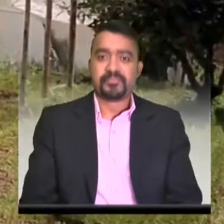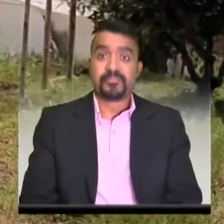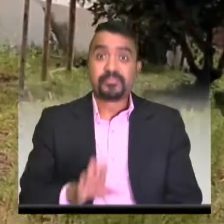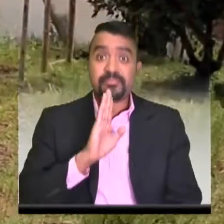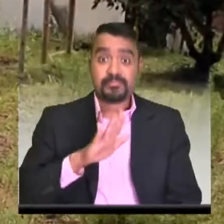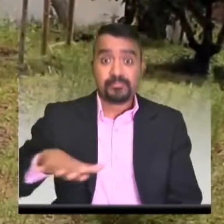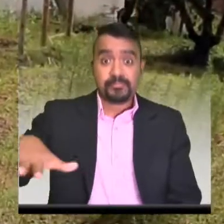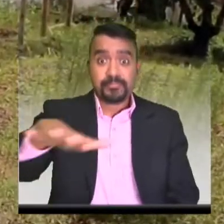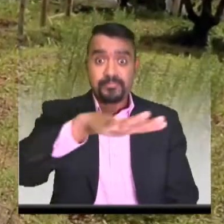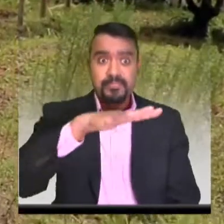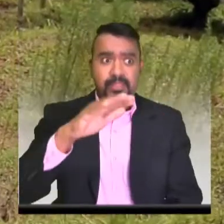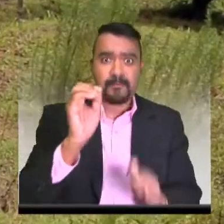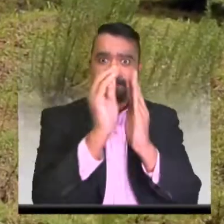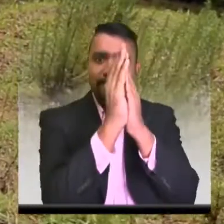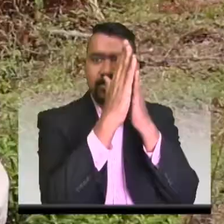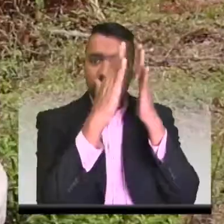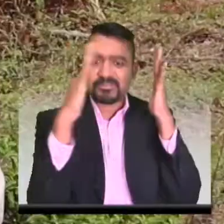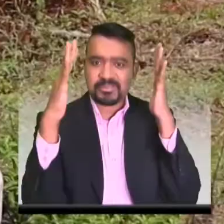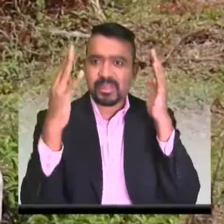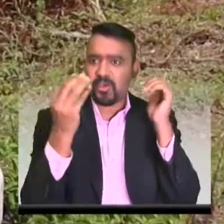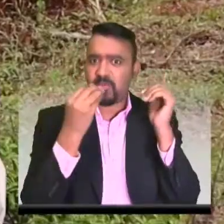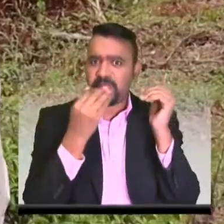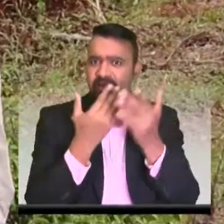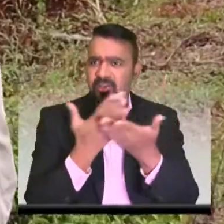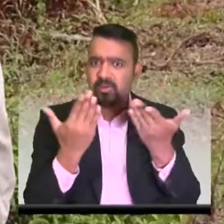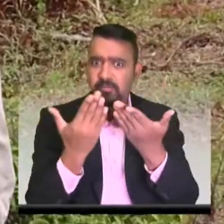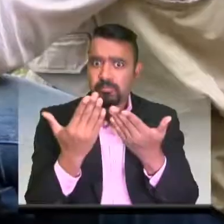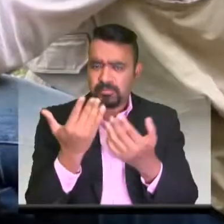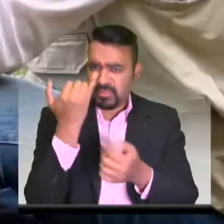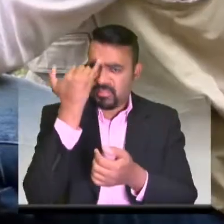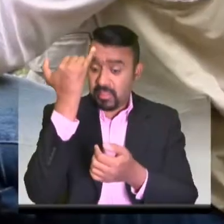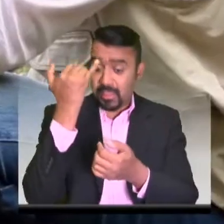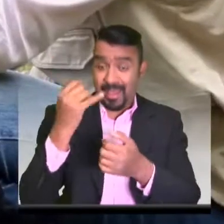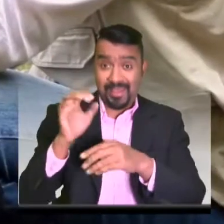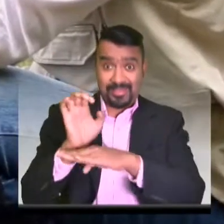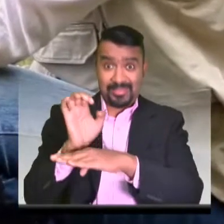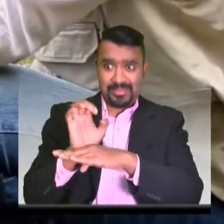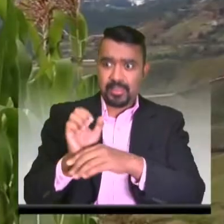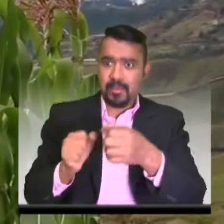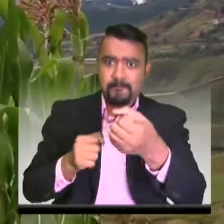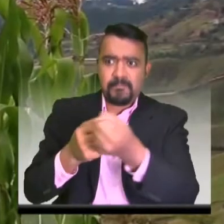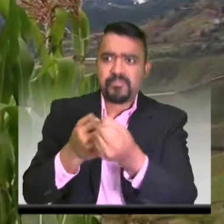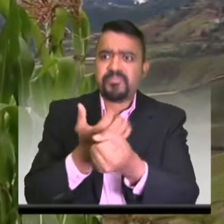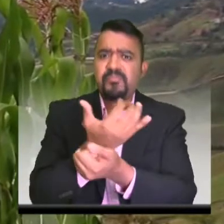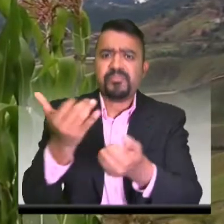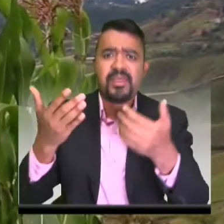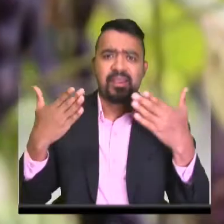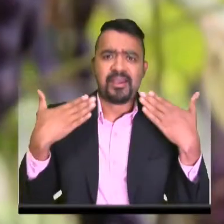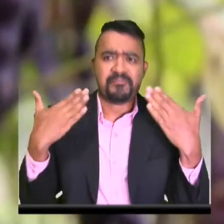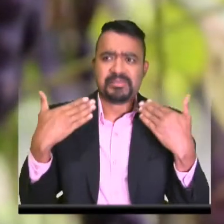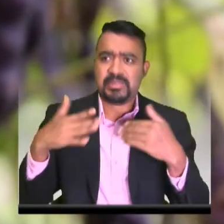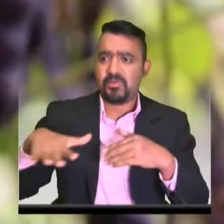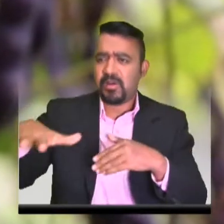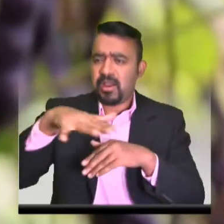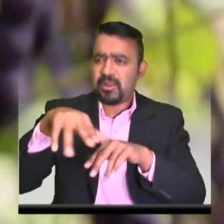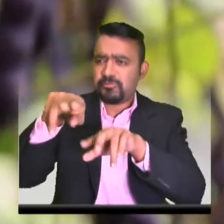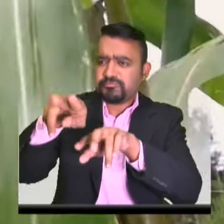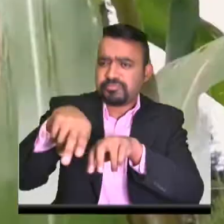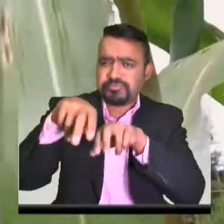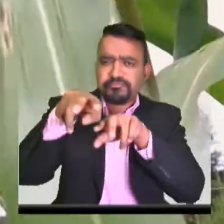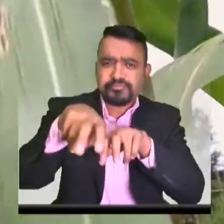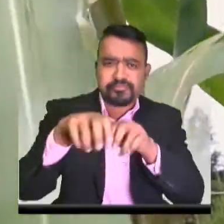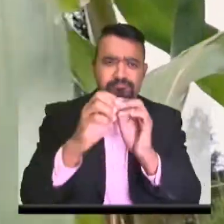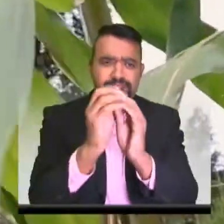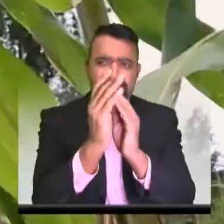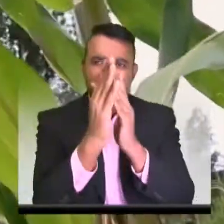fortalecer los sistemas productivos de los campesinos del territorio, con un enfoque sostenible, en donde toda la finca es un sistema interconectado